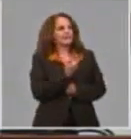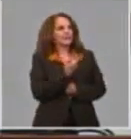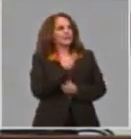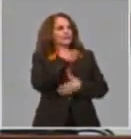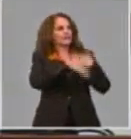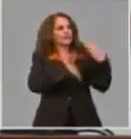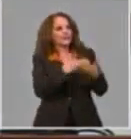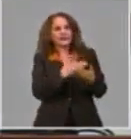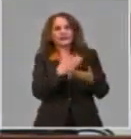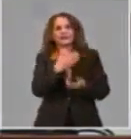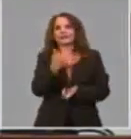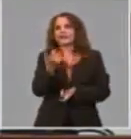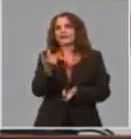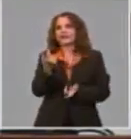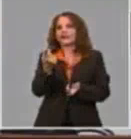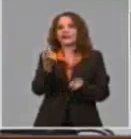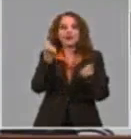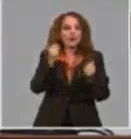económicos,